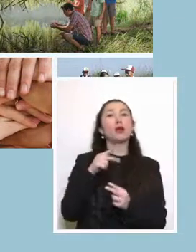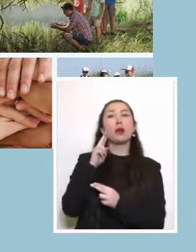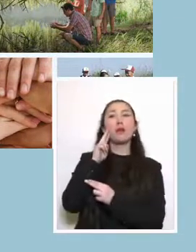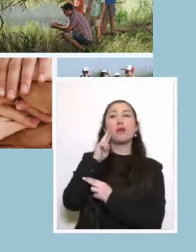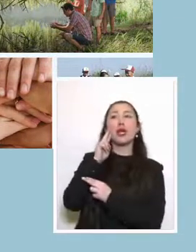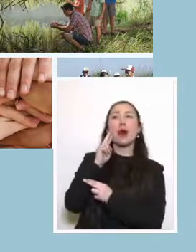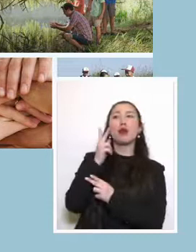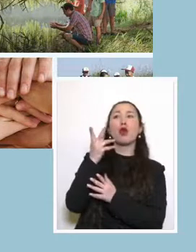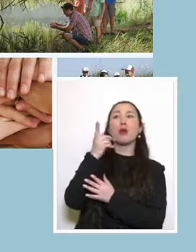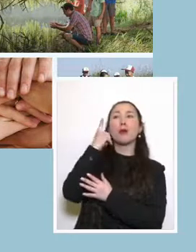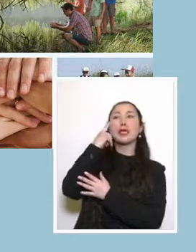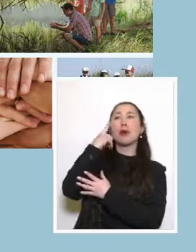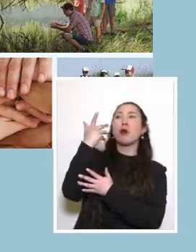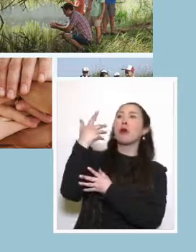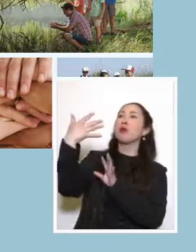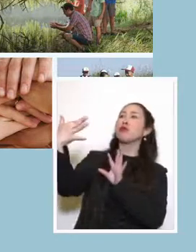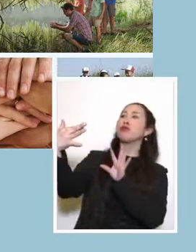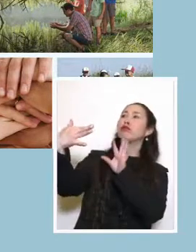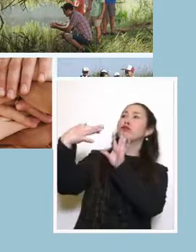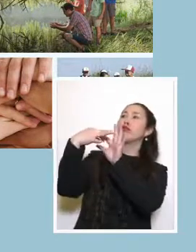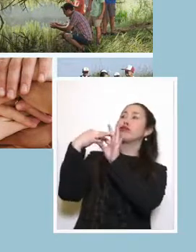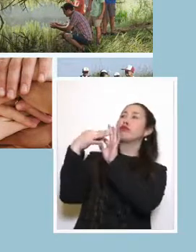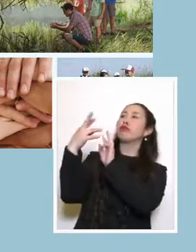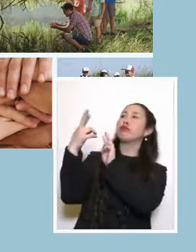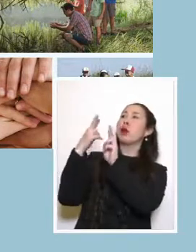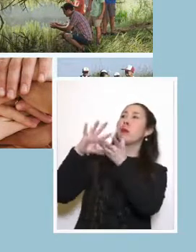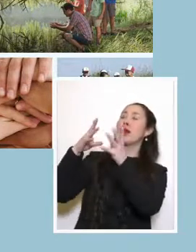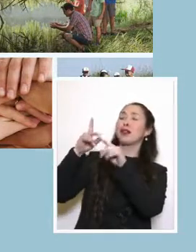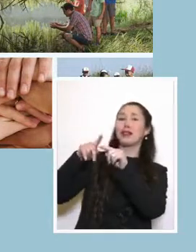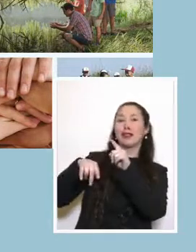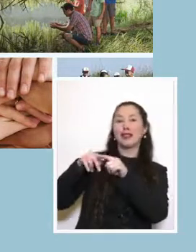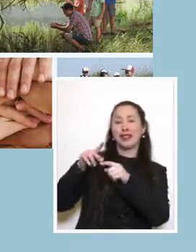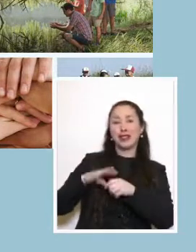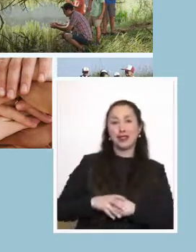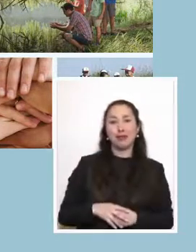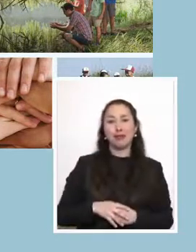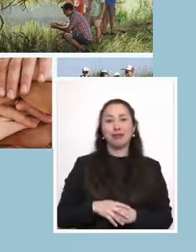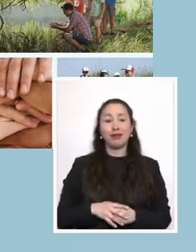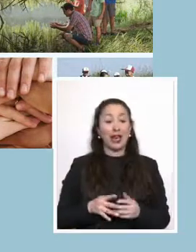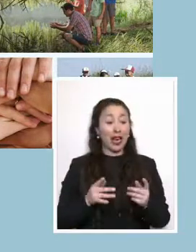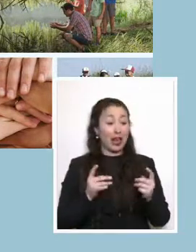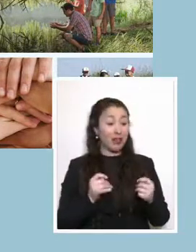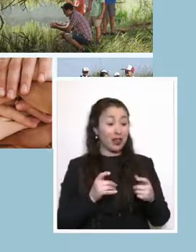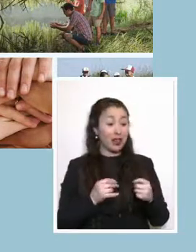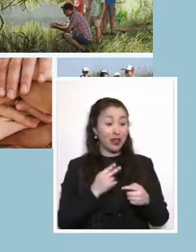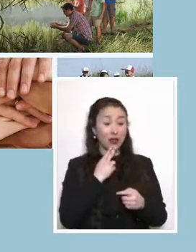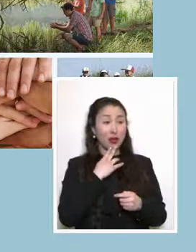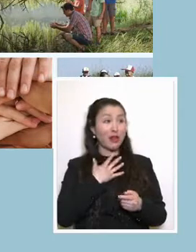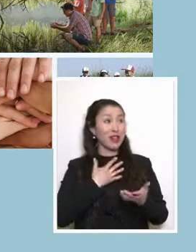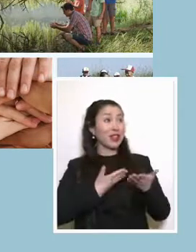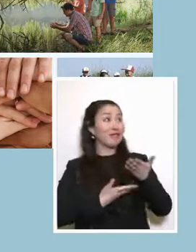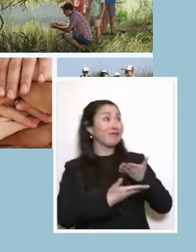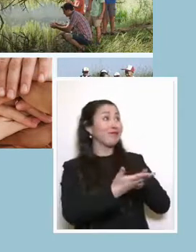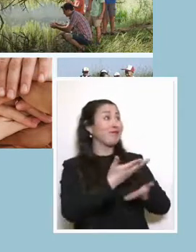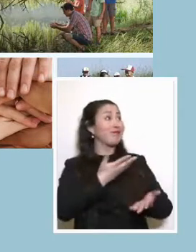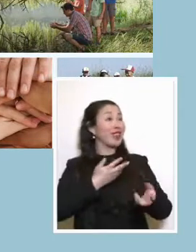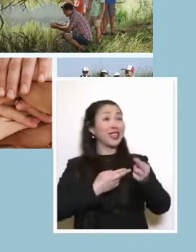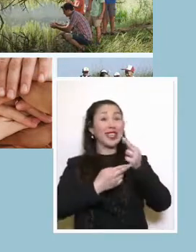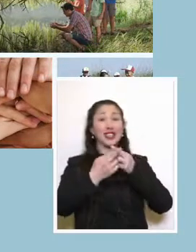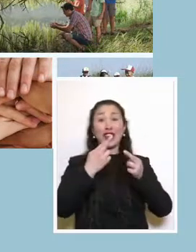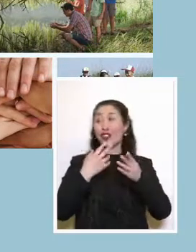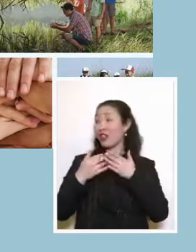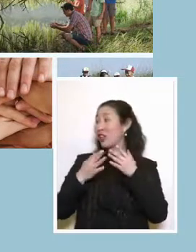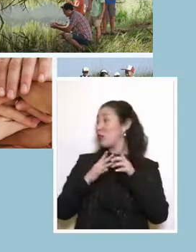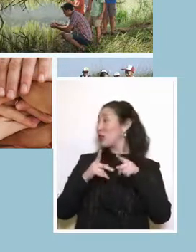relación con el planeta Tierra. La capacidad de vivir en armonía con nuestro entorno natural,